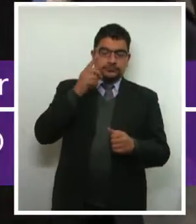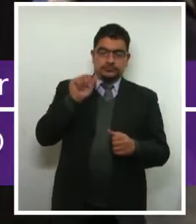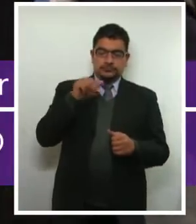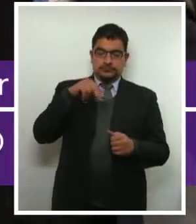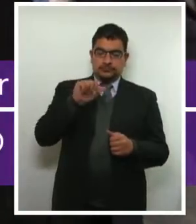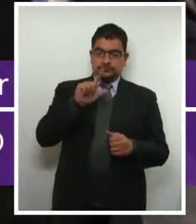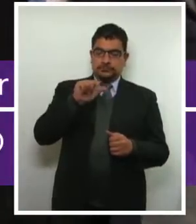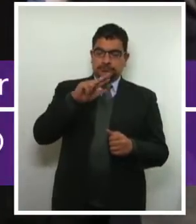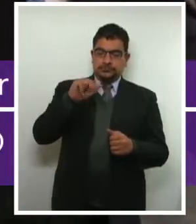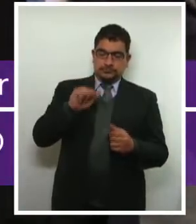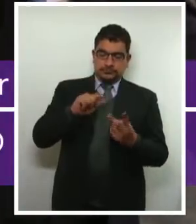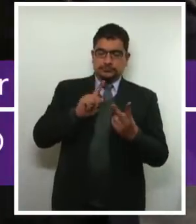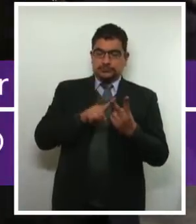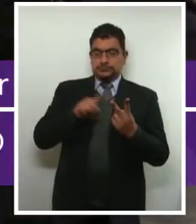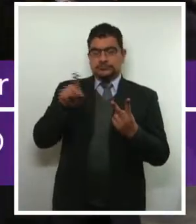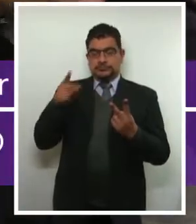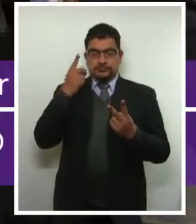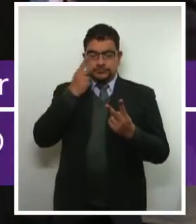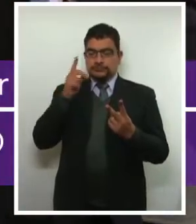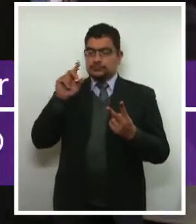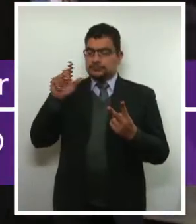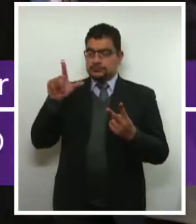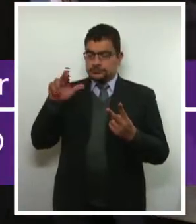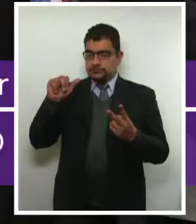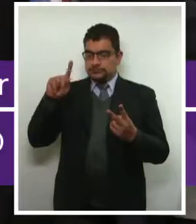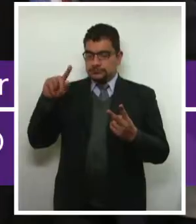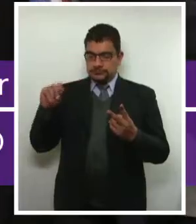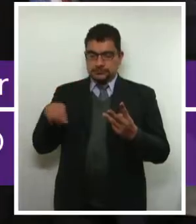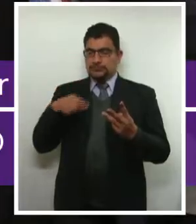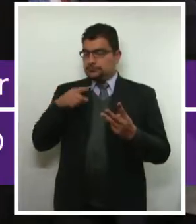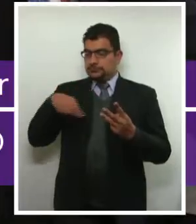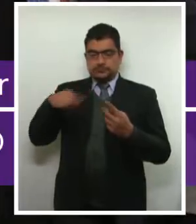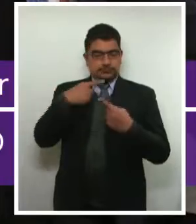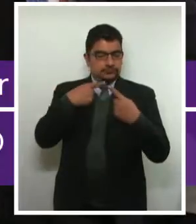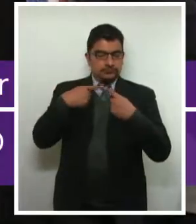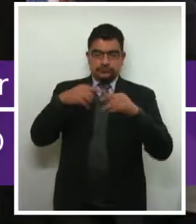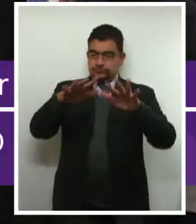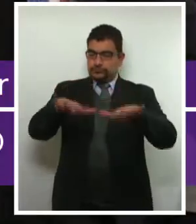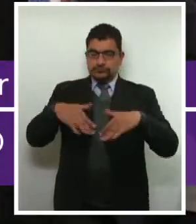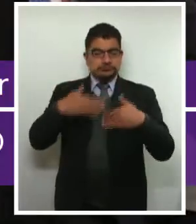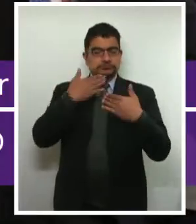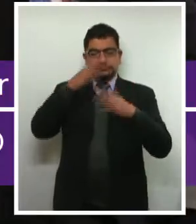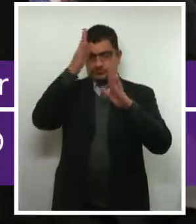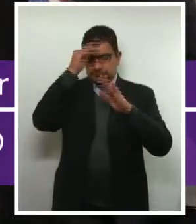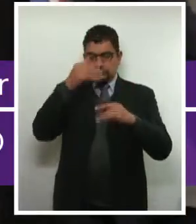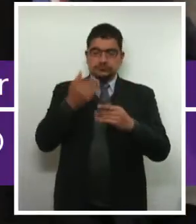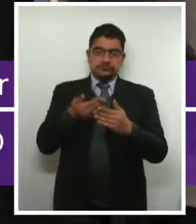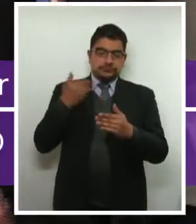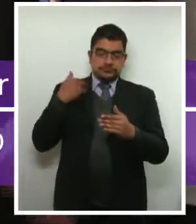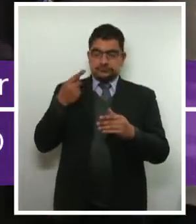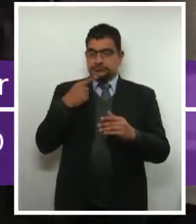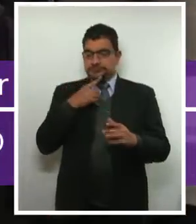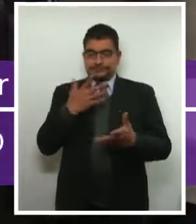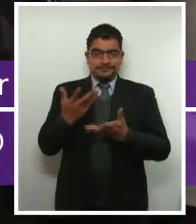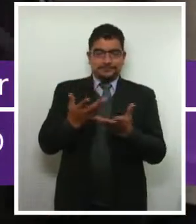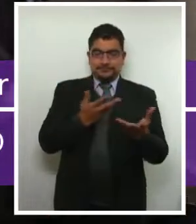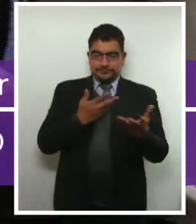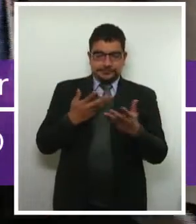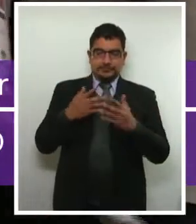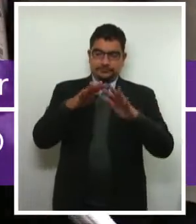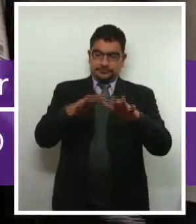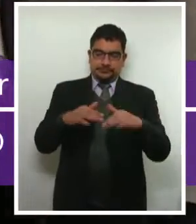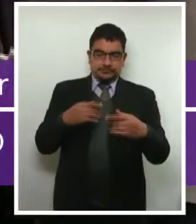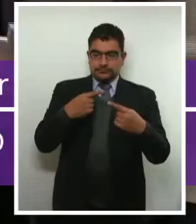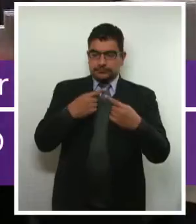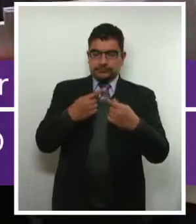Laura Magaloni, con el diputado Roberto Gil, y la Asamblea estuvo de acuerdo. Lo que nos tenía un poco entrampados era que este